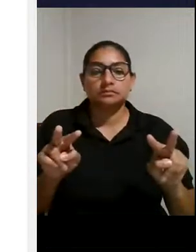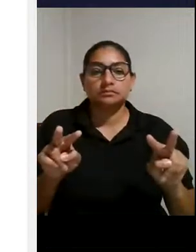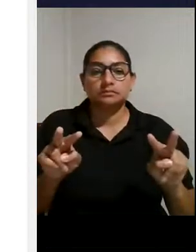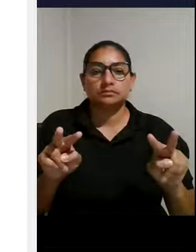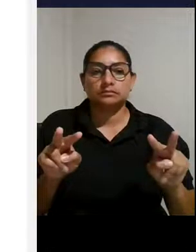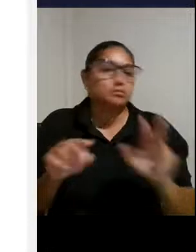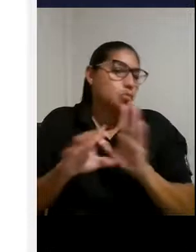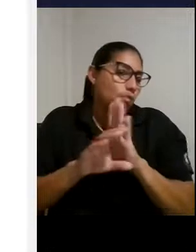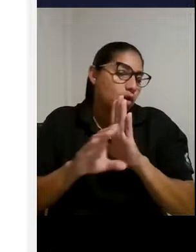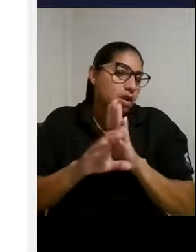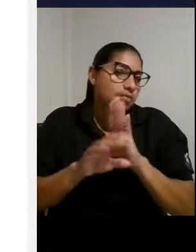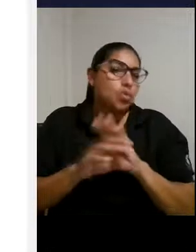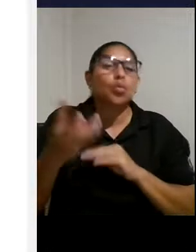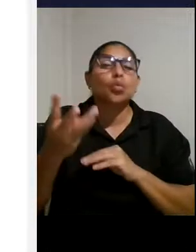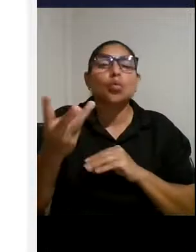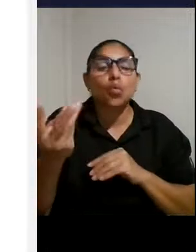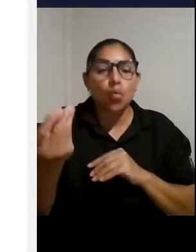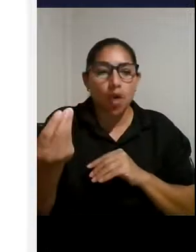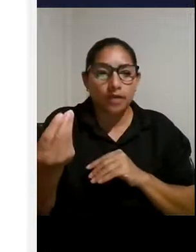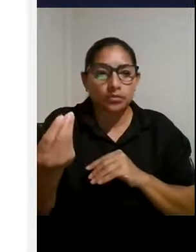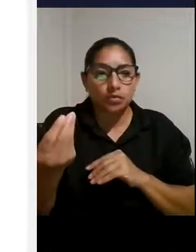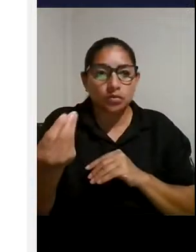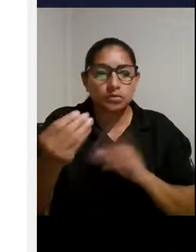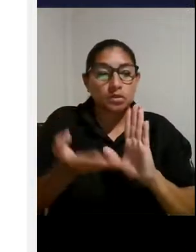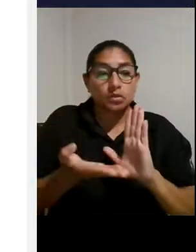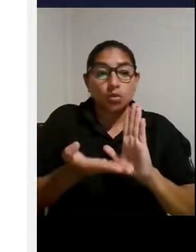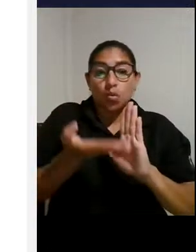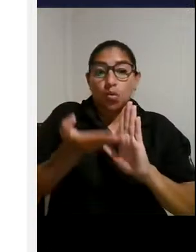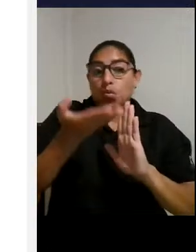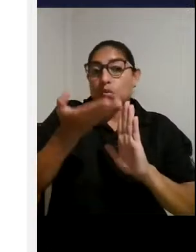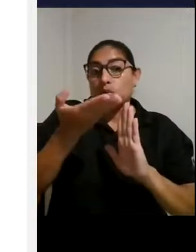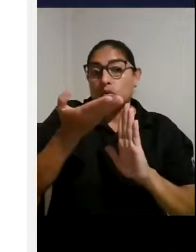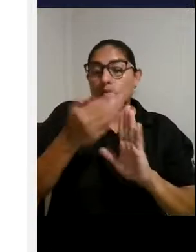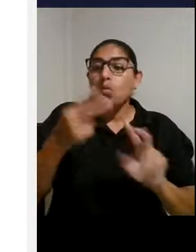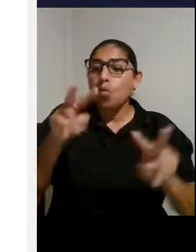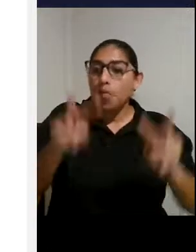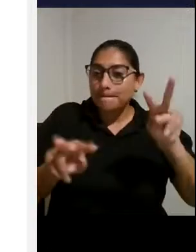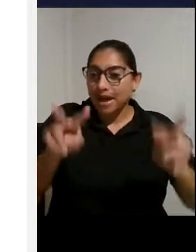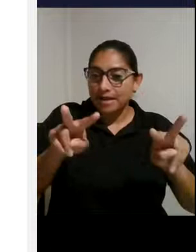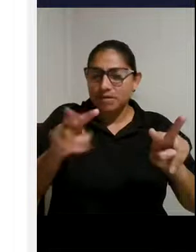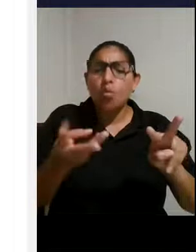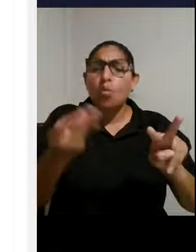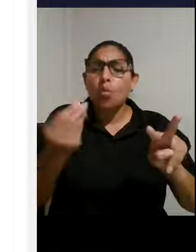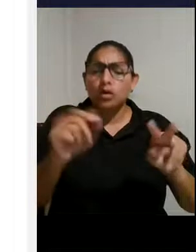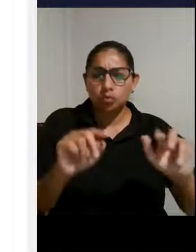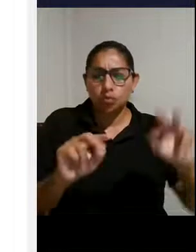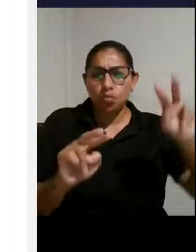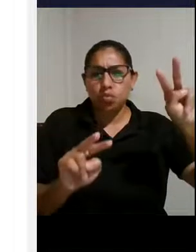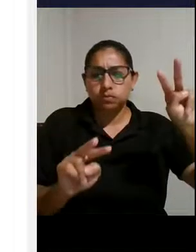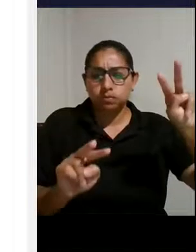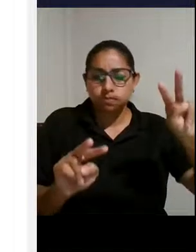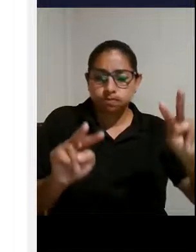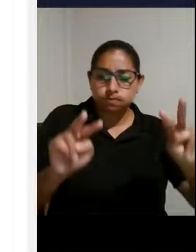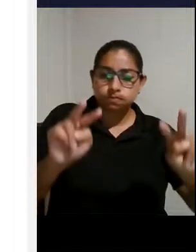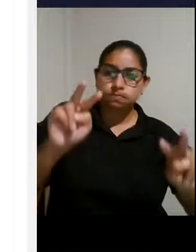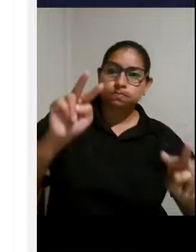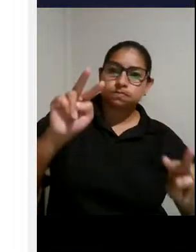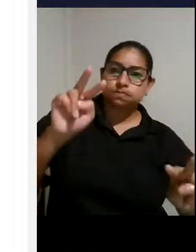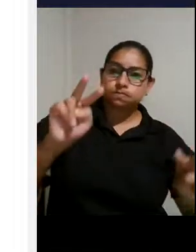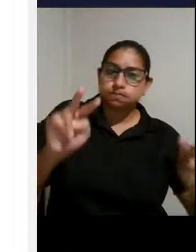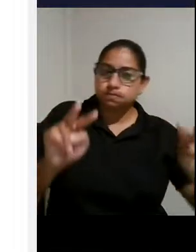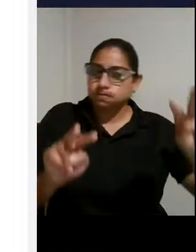por ejemplo, si se incrementa una de las variables, cuánto incrementa la otra. Se incrementa a